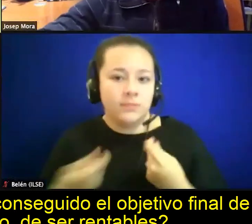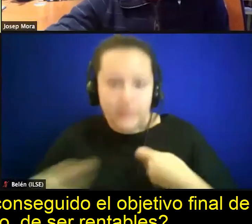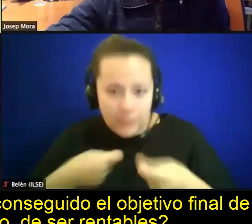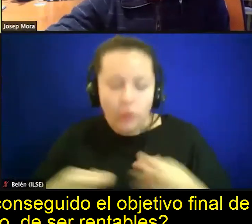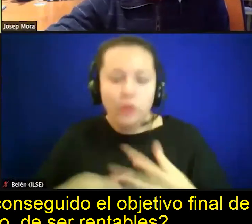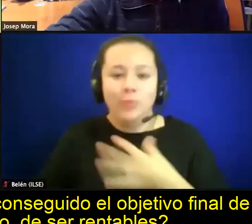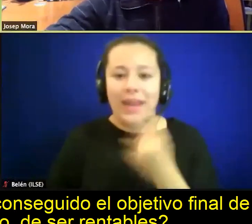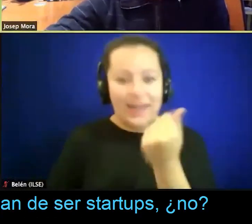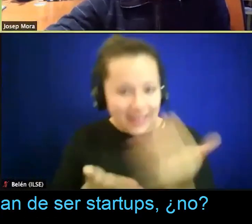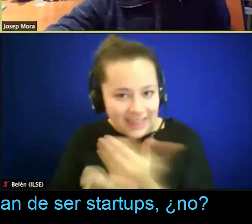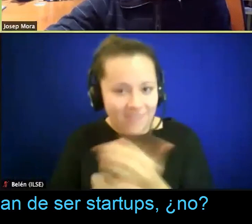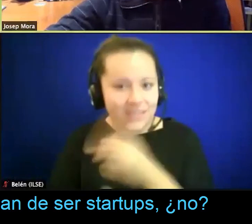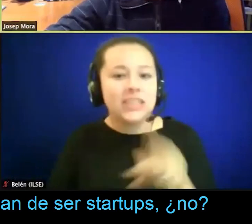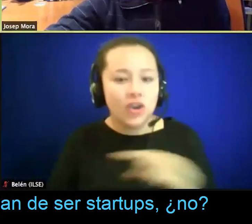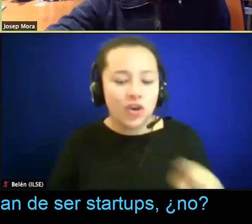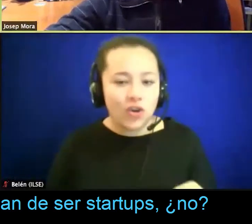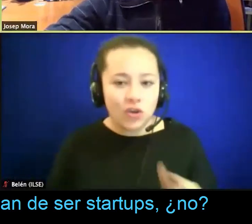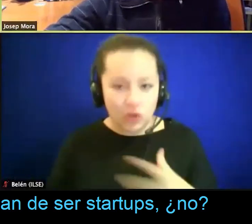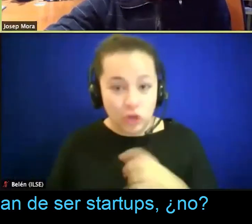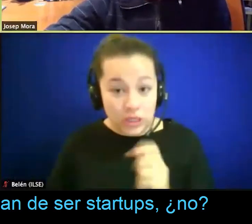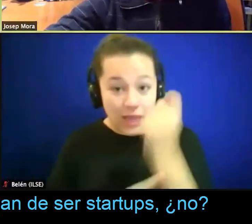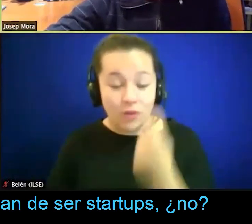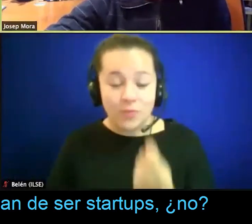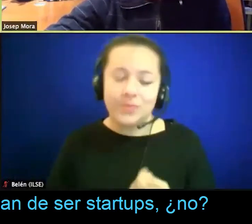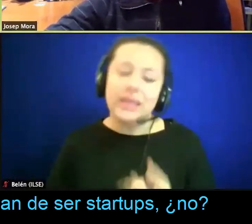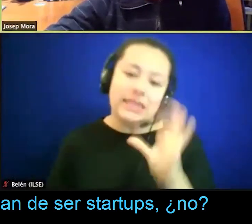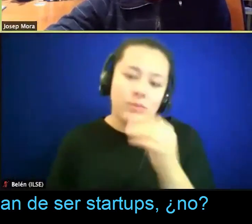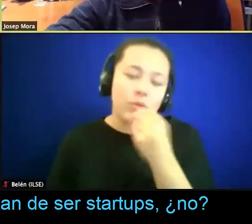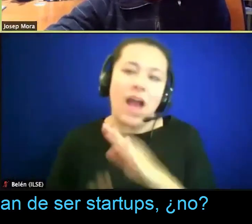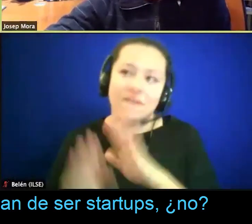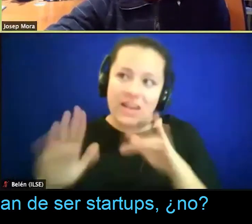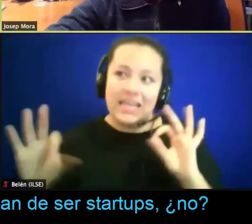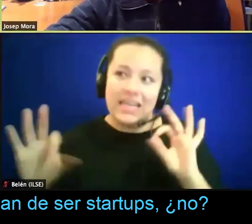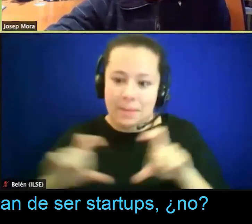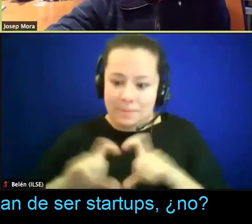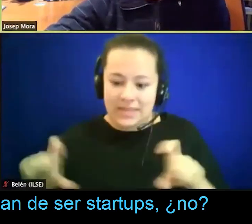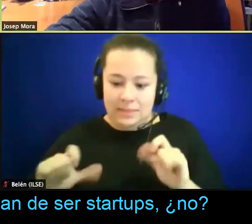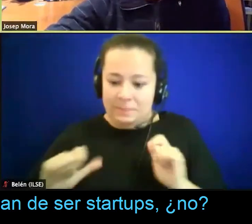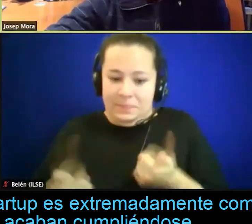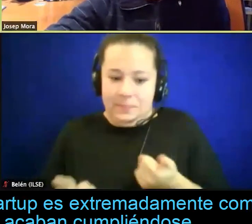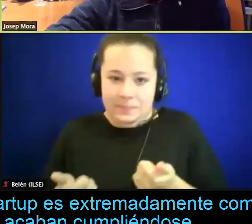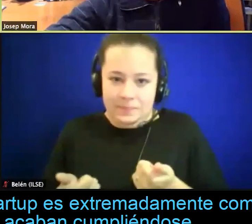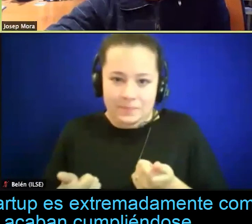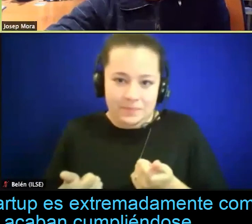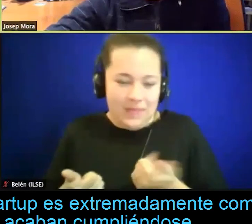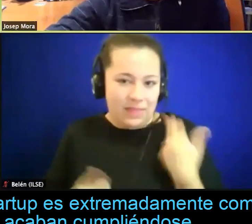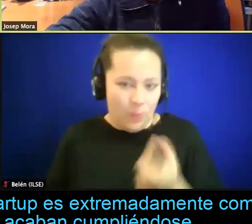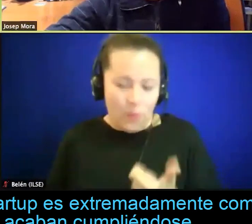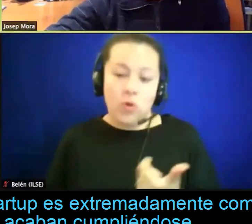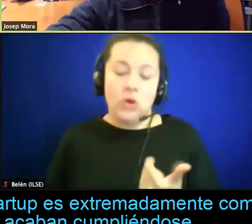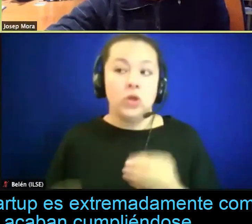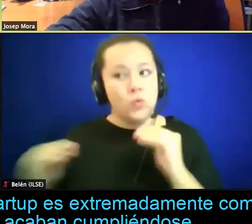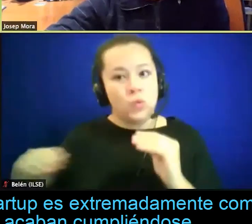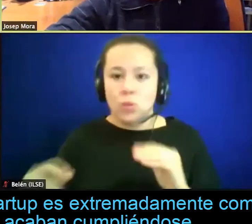rentables? Sí, bueno, al final no dejan de ser startups, ¿no? Y todos sabemos que la vida de la startup es extremadamente complicada, ¿no? Que